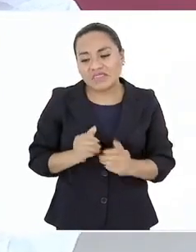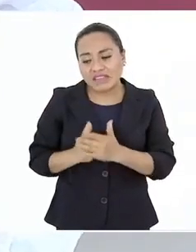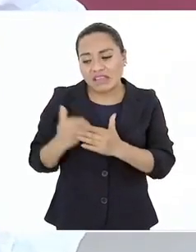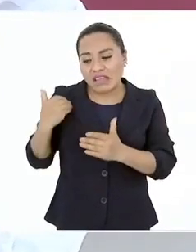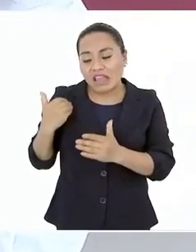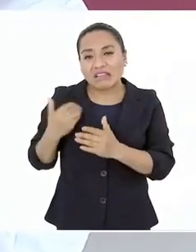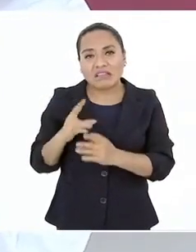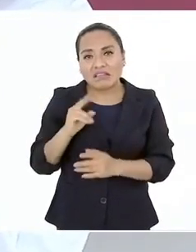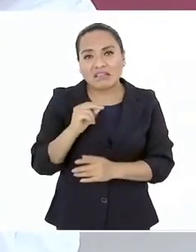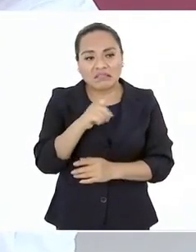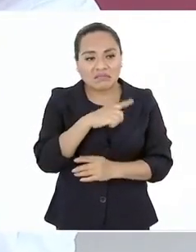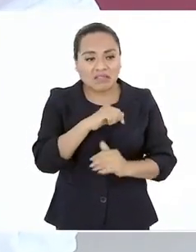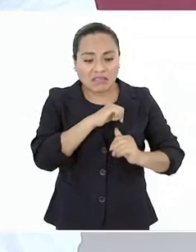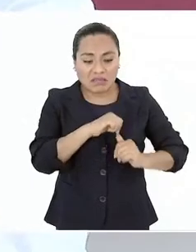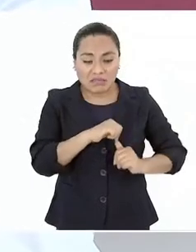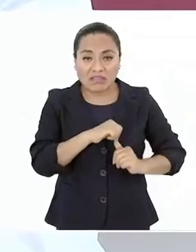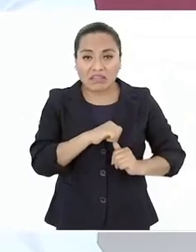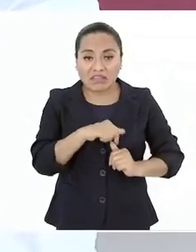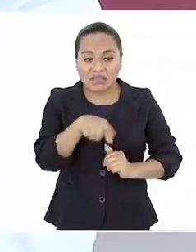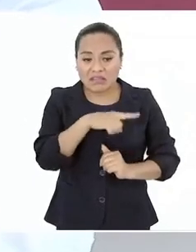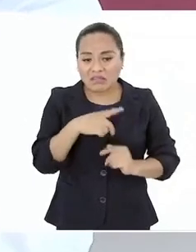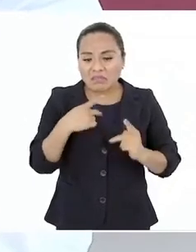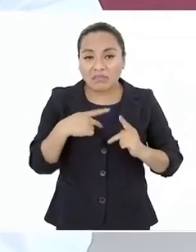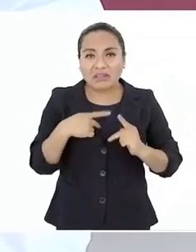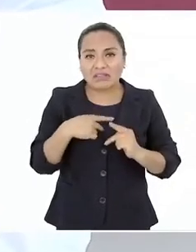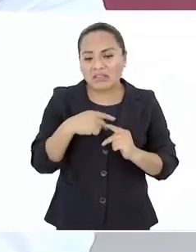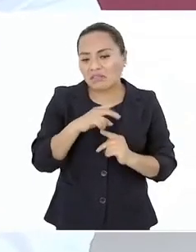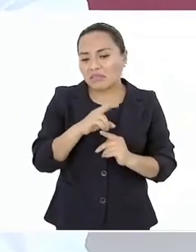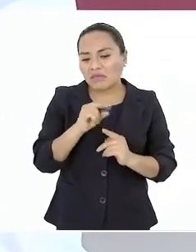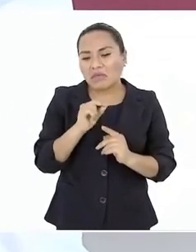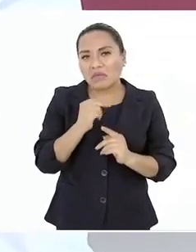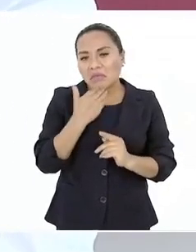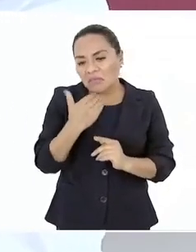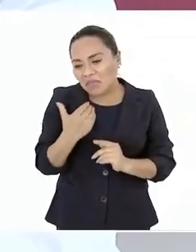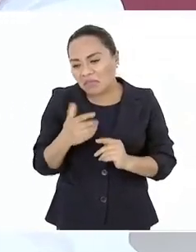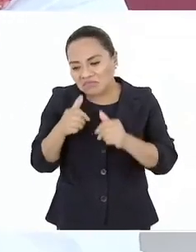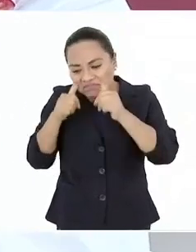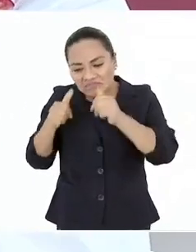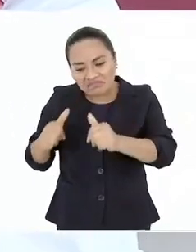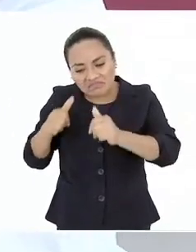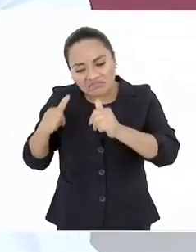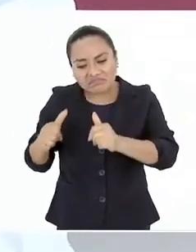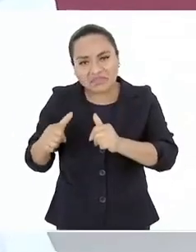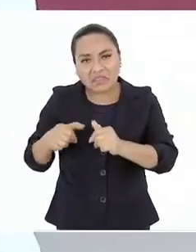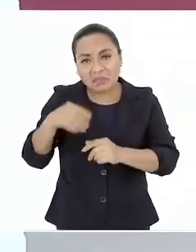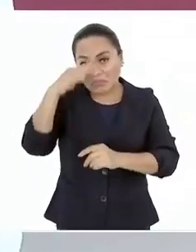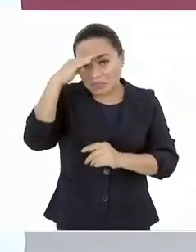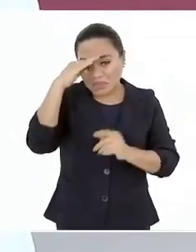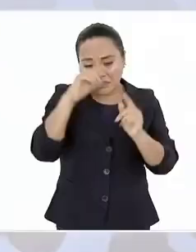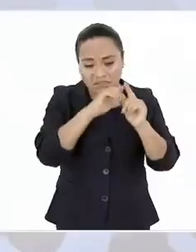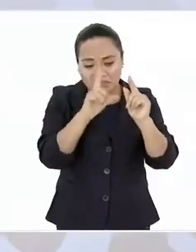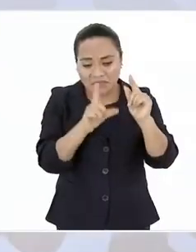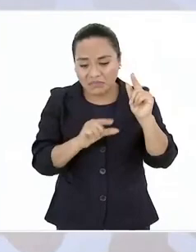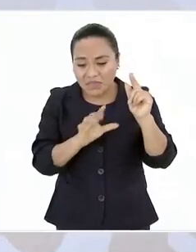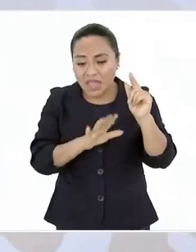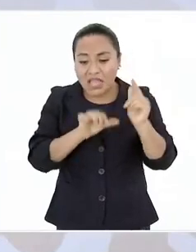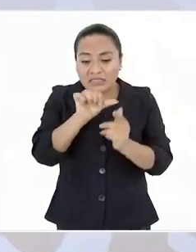la política neoliberal nada más consideraba el desarrollo del centro del país, el Bajío y el norte.